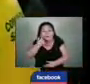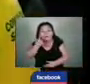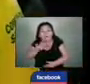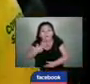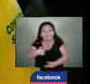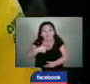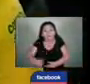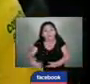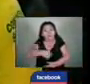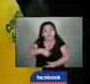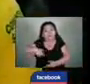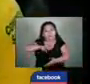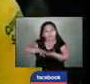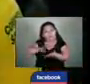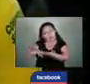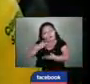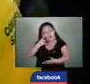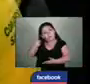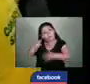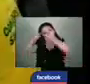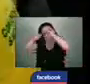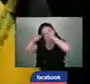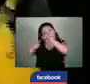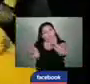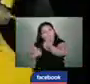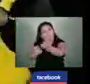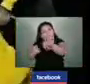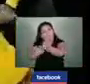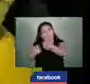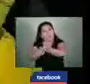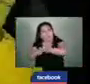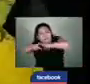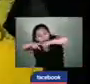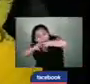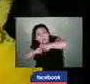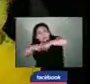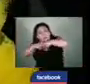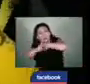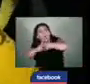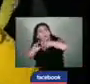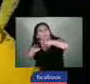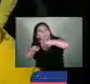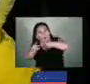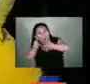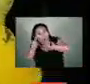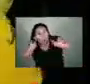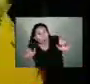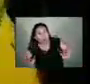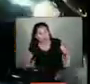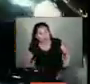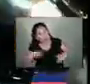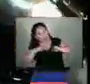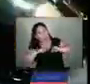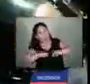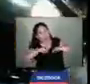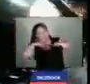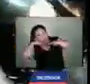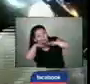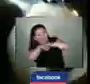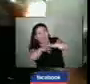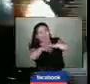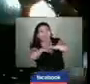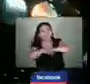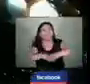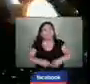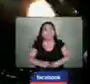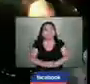comandos de salvamento del trabajo con este equipo especial, este equipo hidráulico para poder recuperar a esta persona que